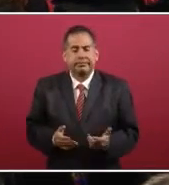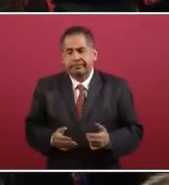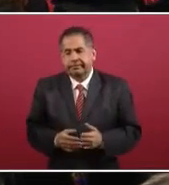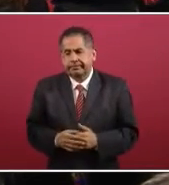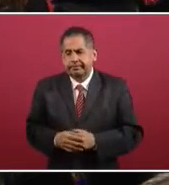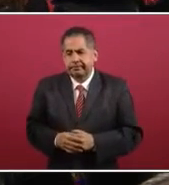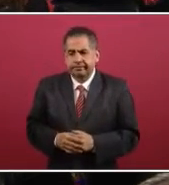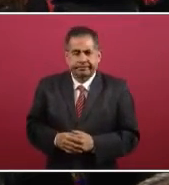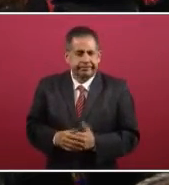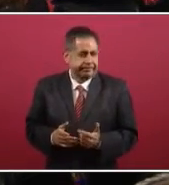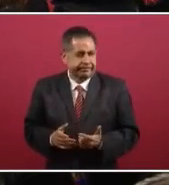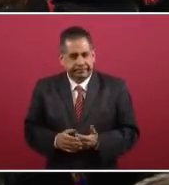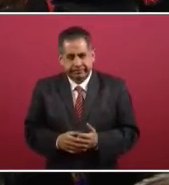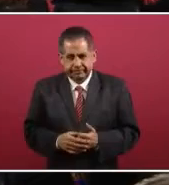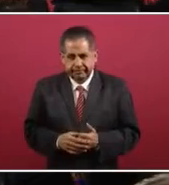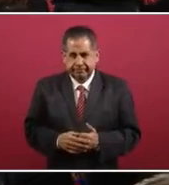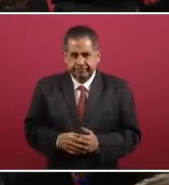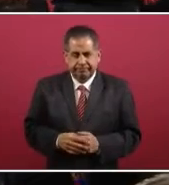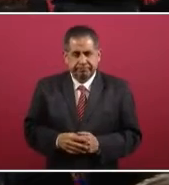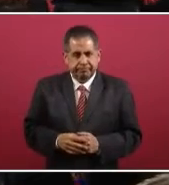de